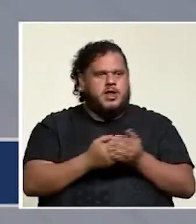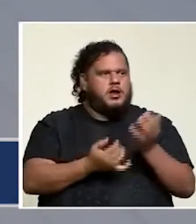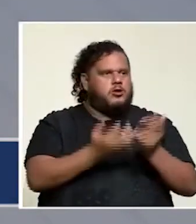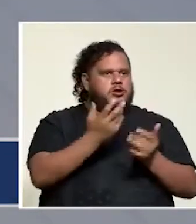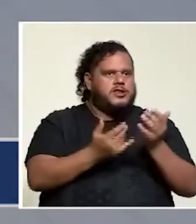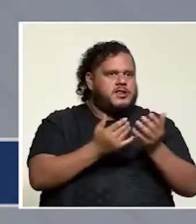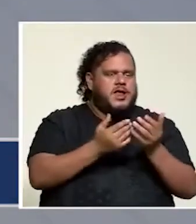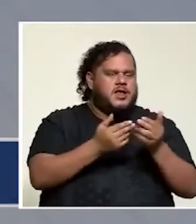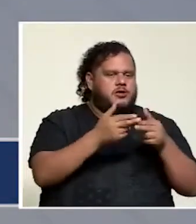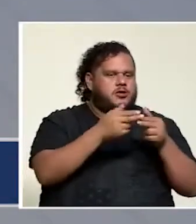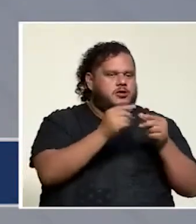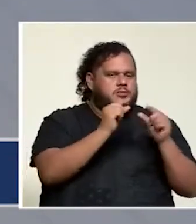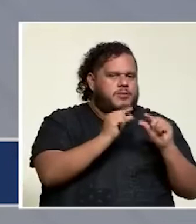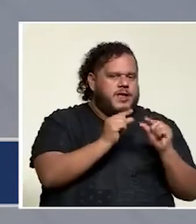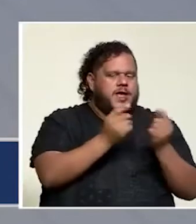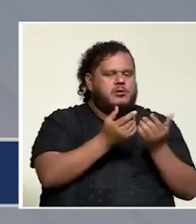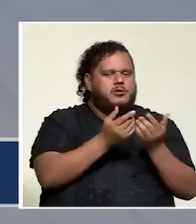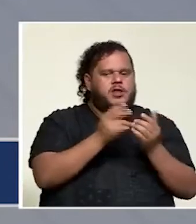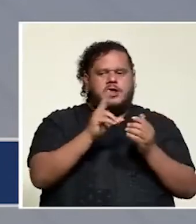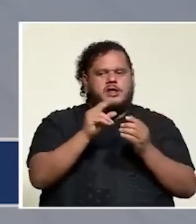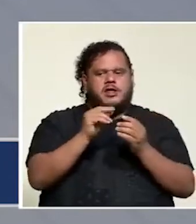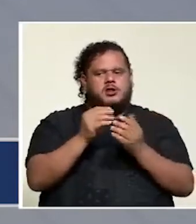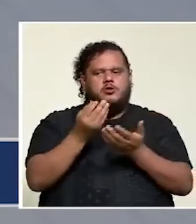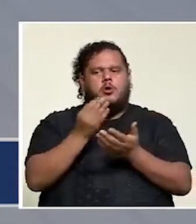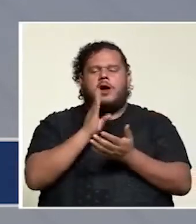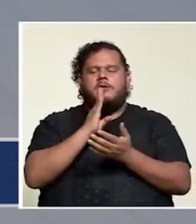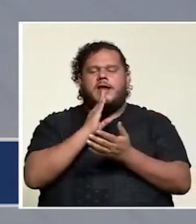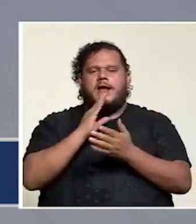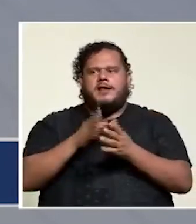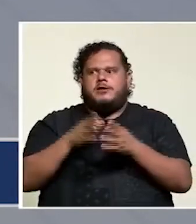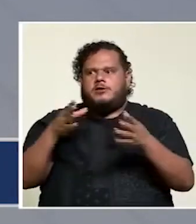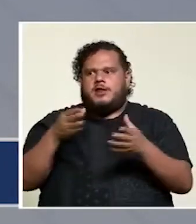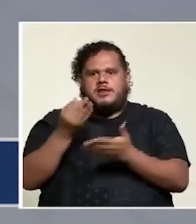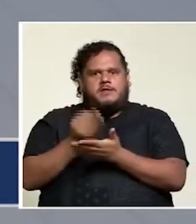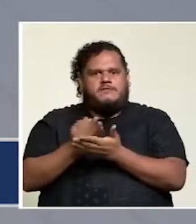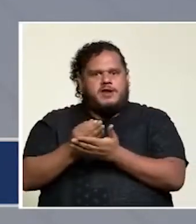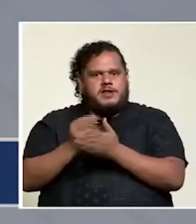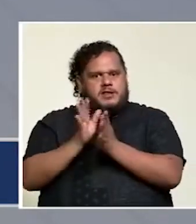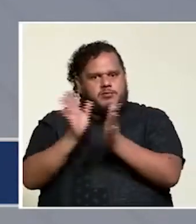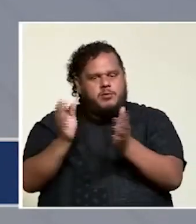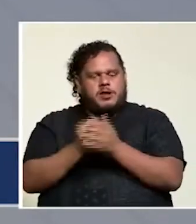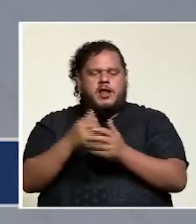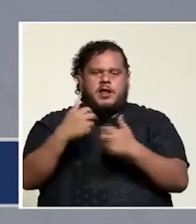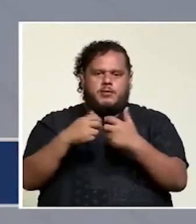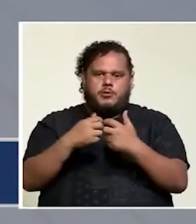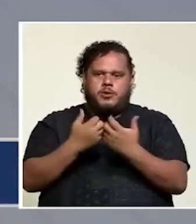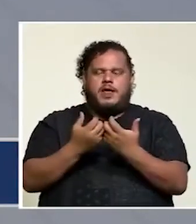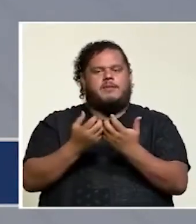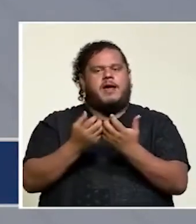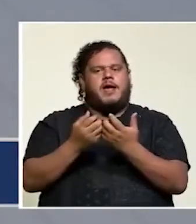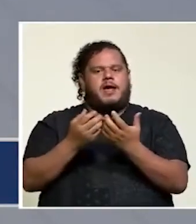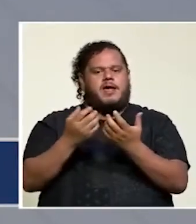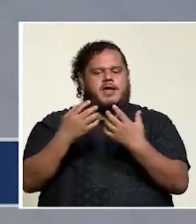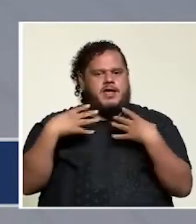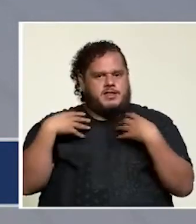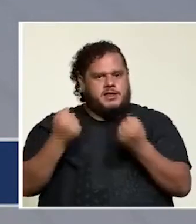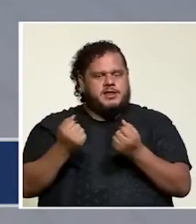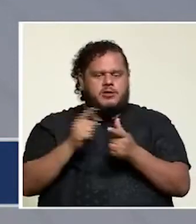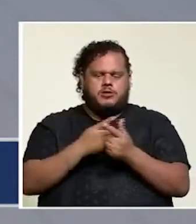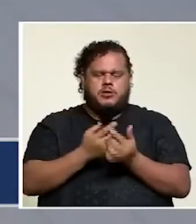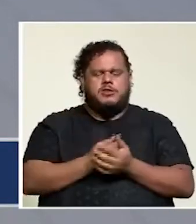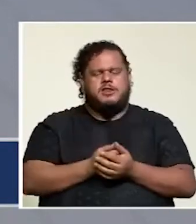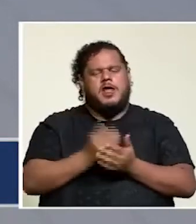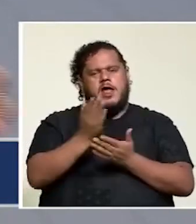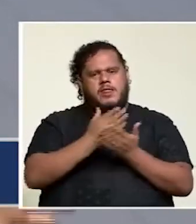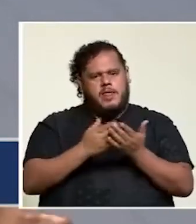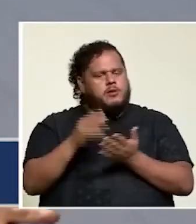corto plazo relacionados con el estrujamiento de las finanzas públicas, el problema con la crisis sanitaria, y entonces ha de